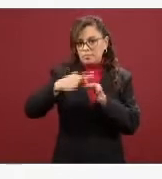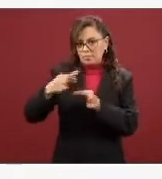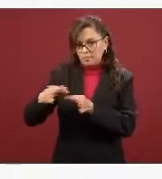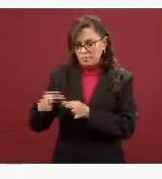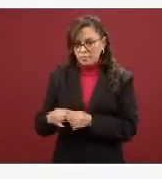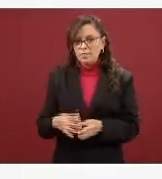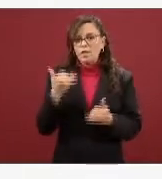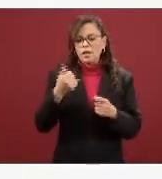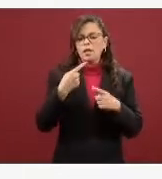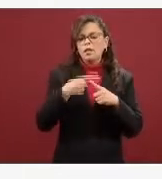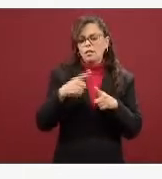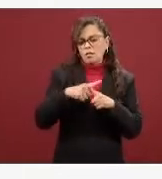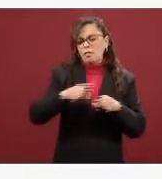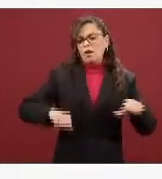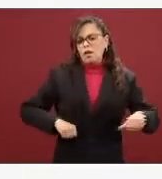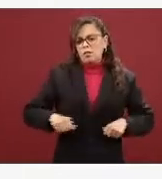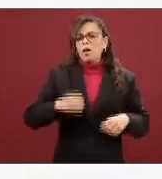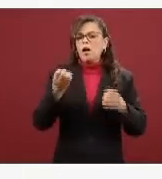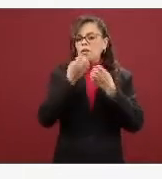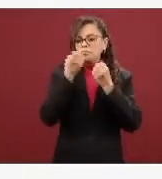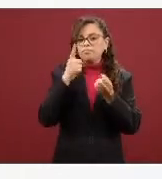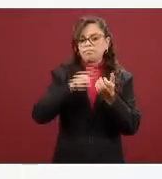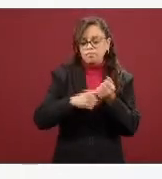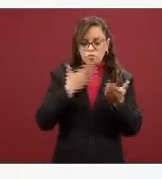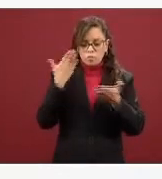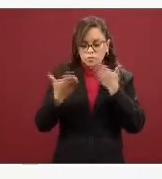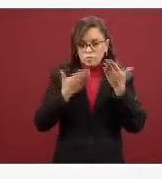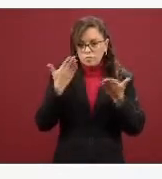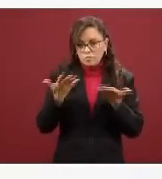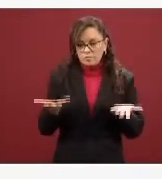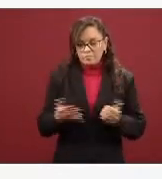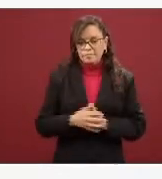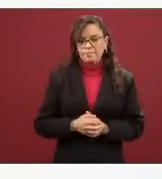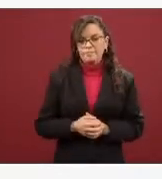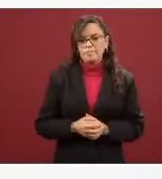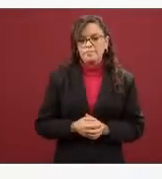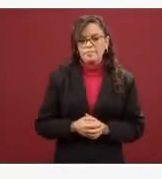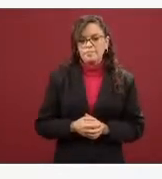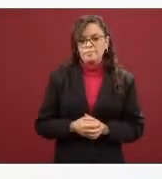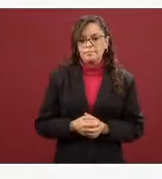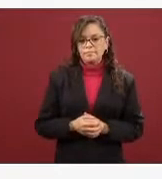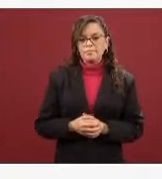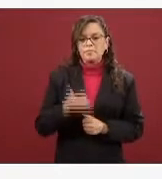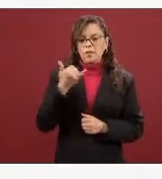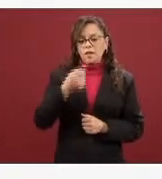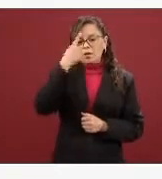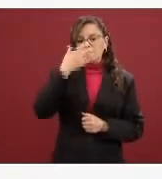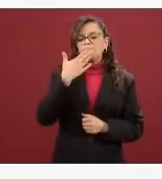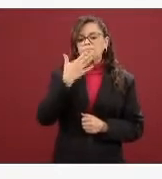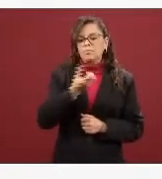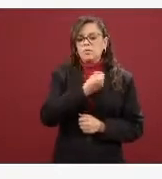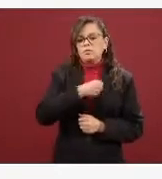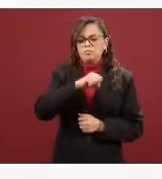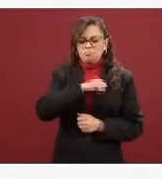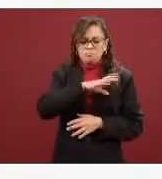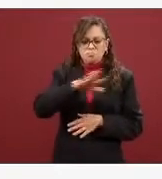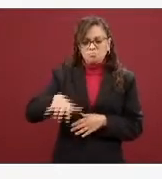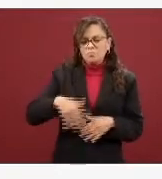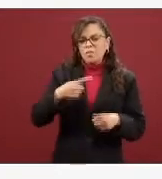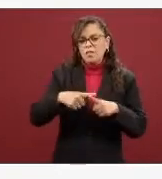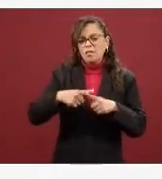actividades escolares y también de recreación. Puede ser un buen momento para una convivencia familiar, mantener algunas